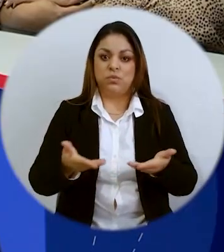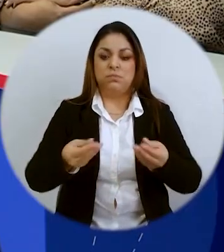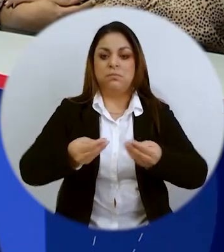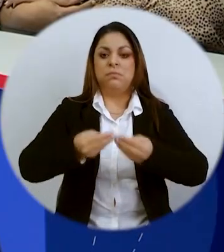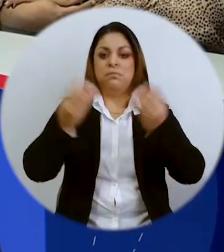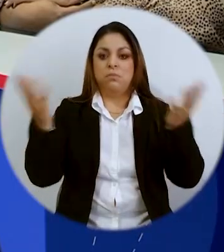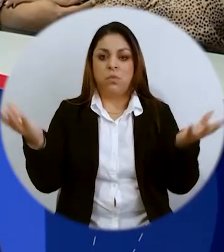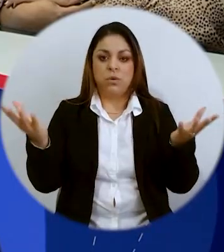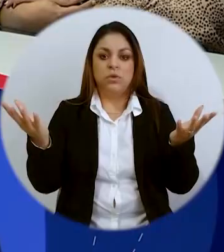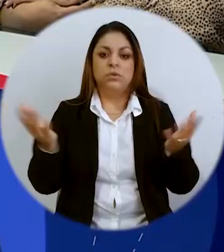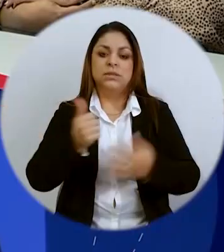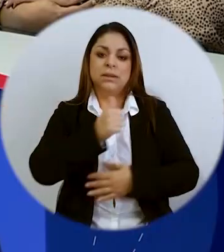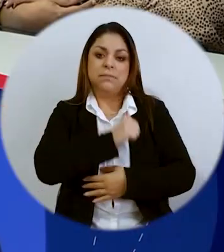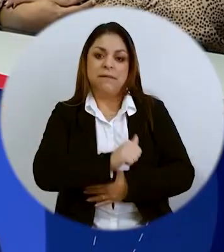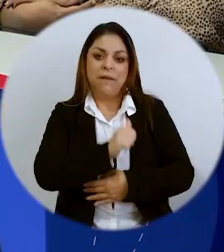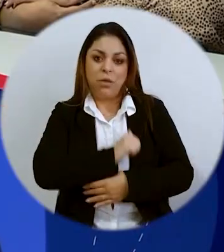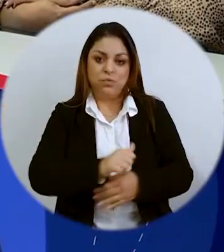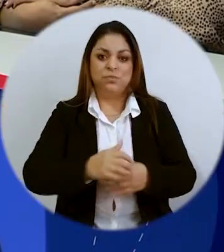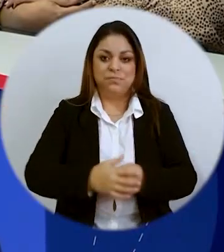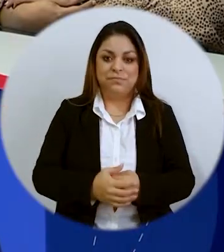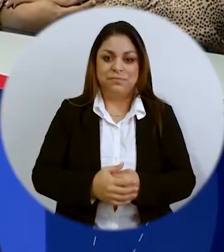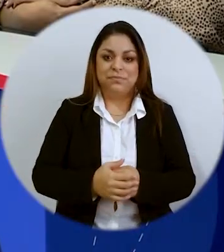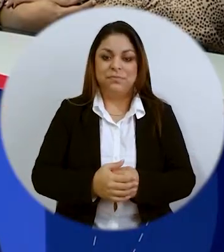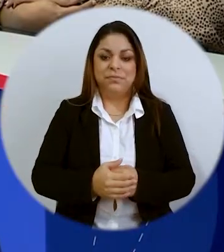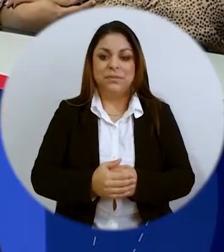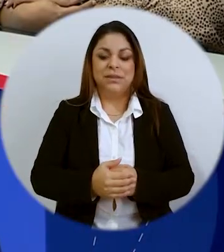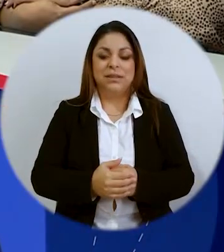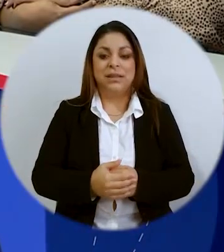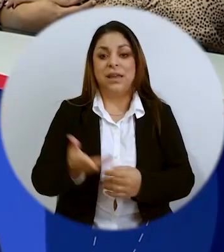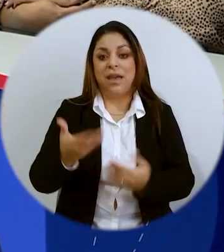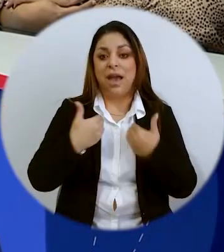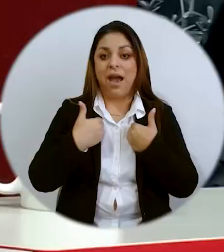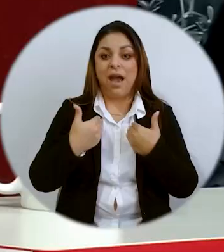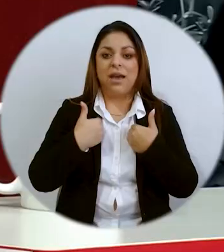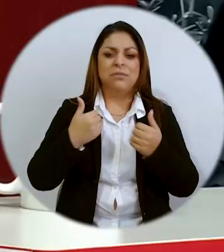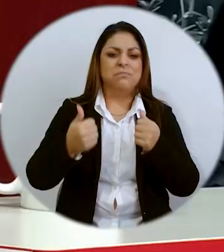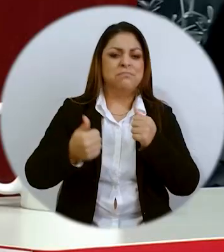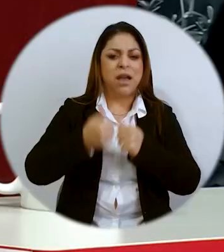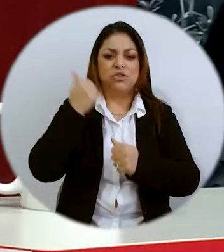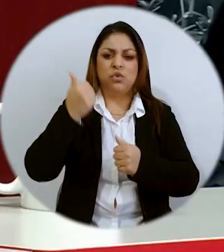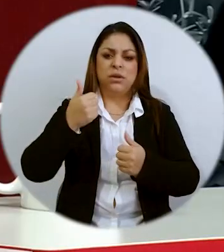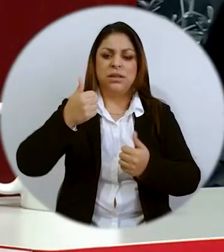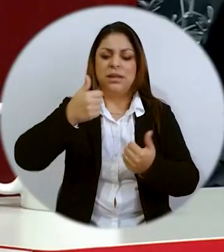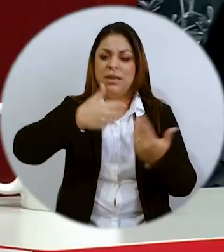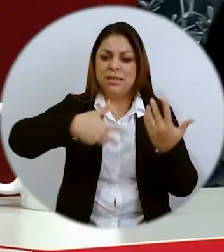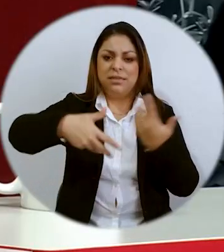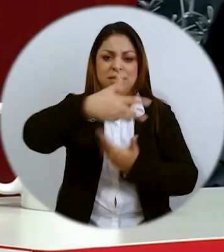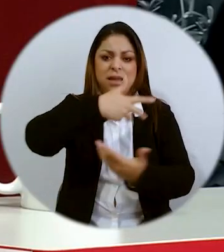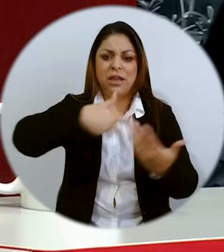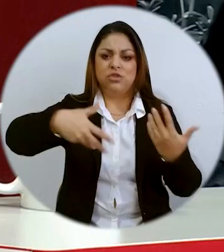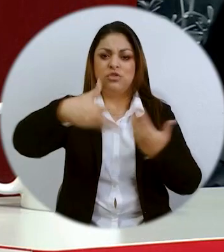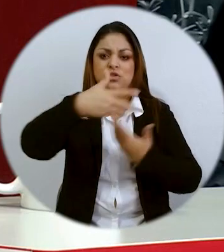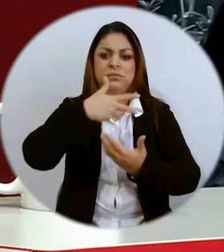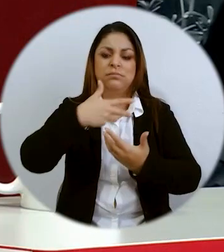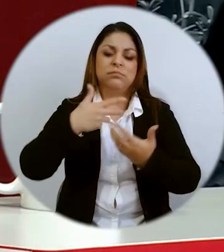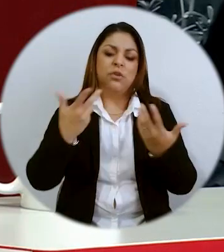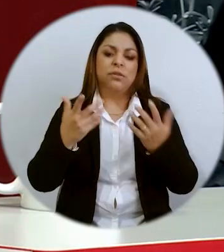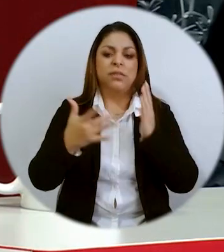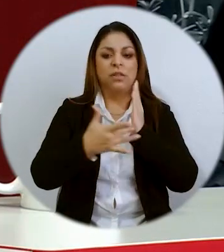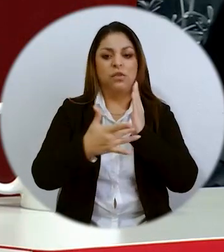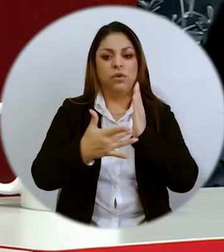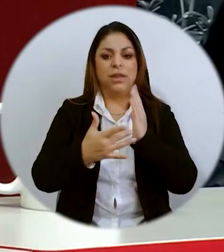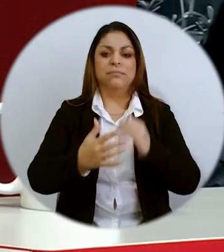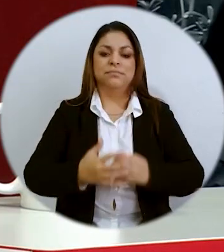servicios públicos y privados, en donde se hace una mayor interacción con